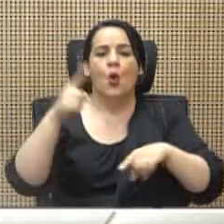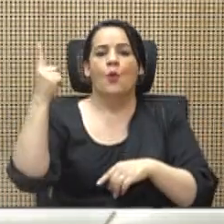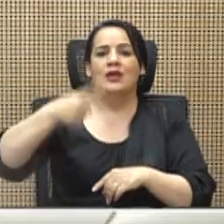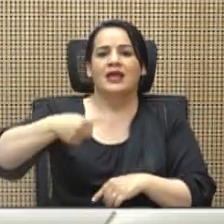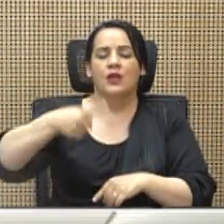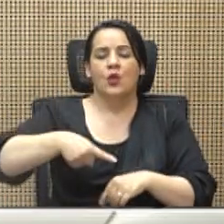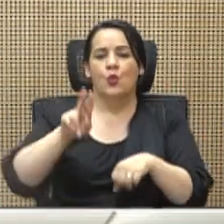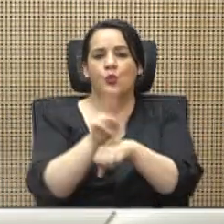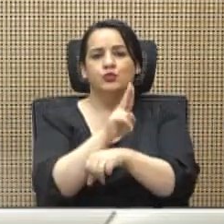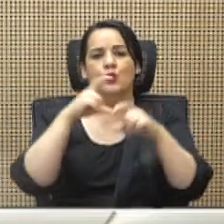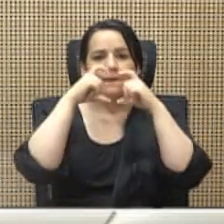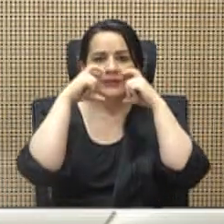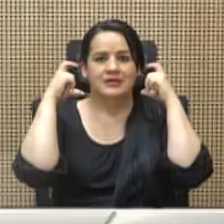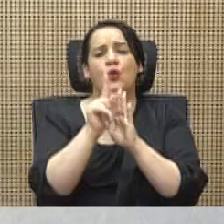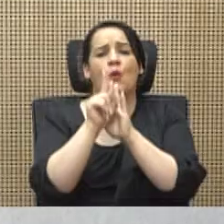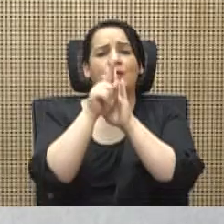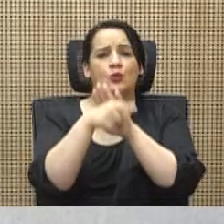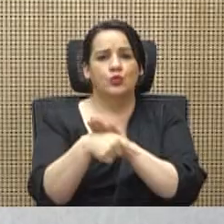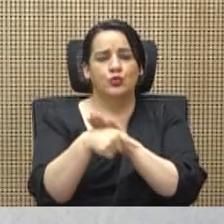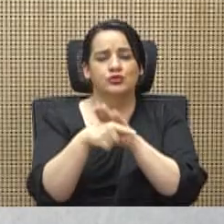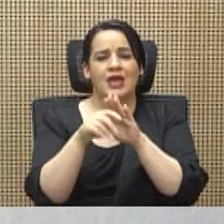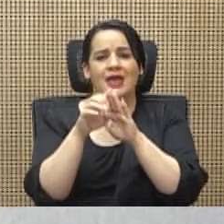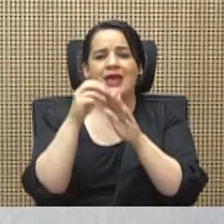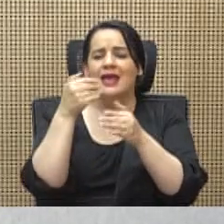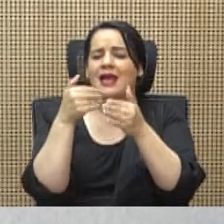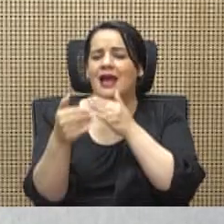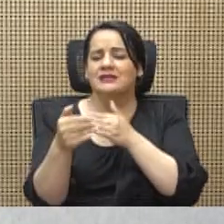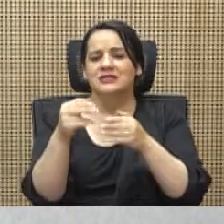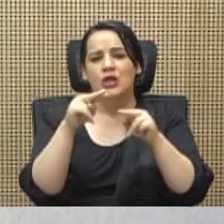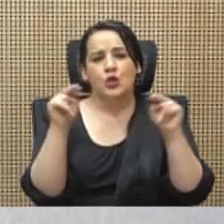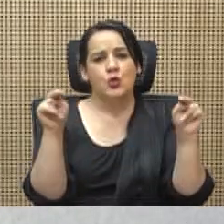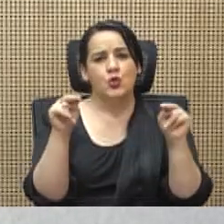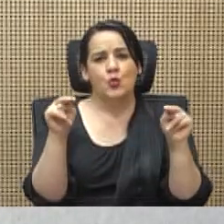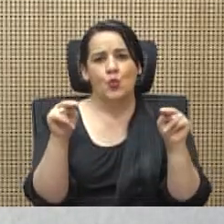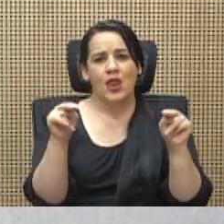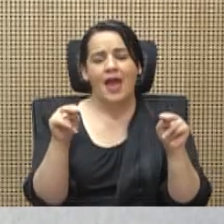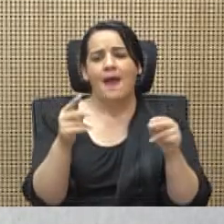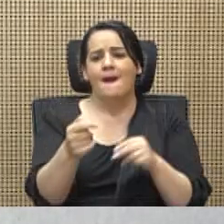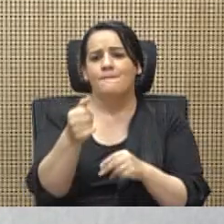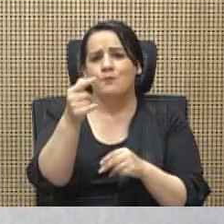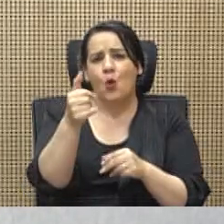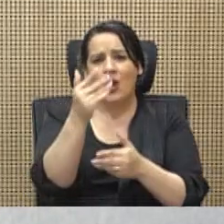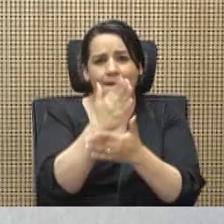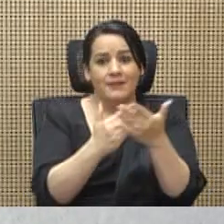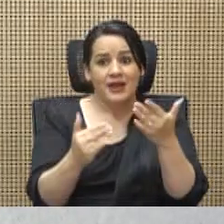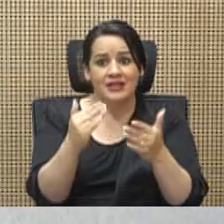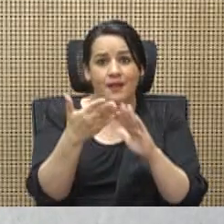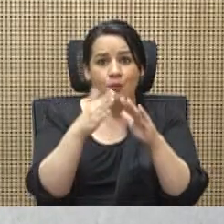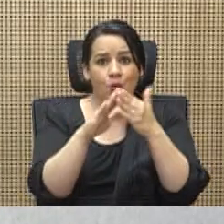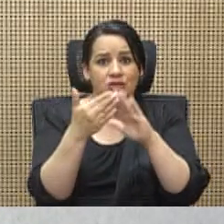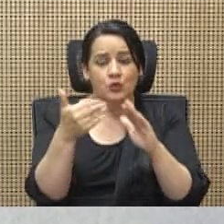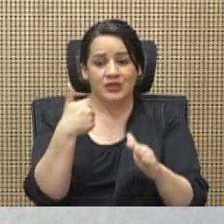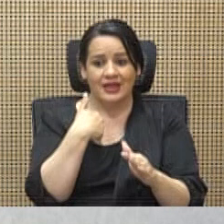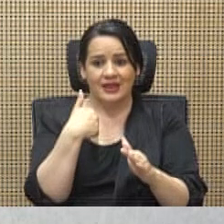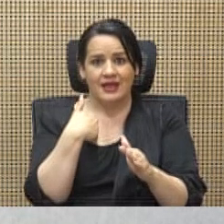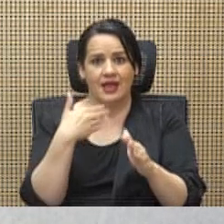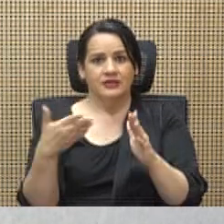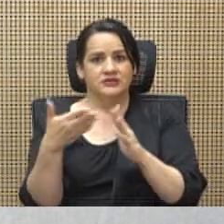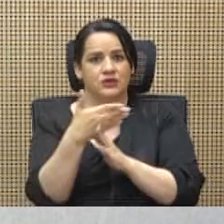del uso de la mascarilla en espacios confinados. Muy poca parte de la población tenía acceso a utilizar